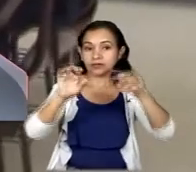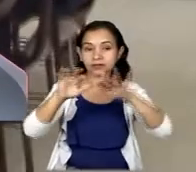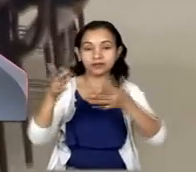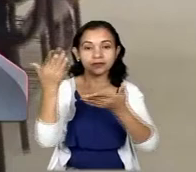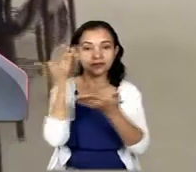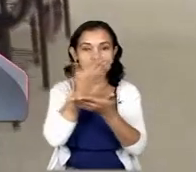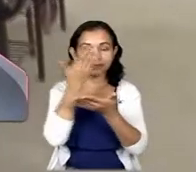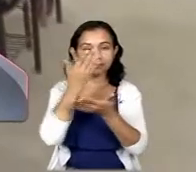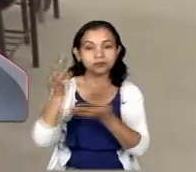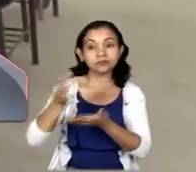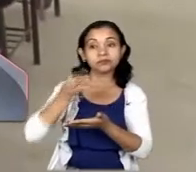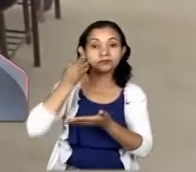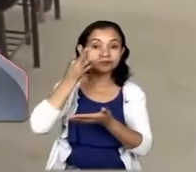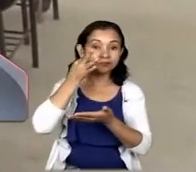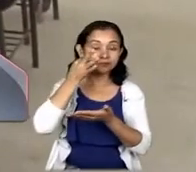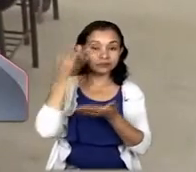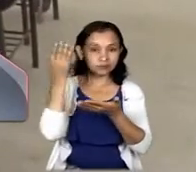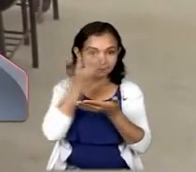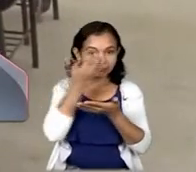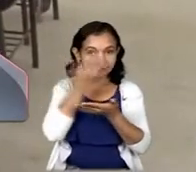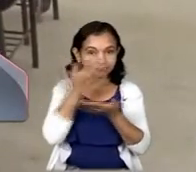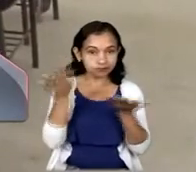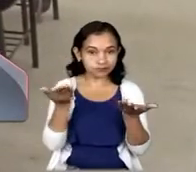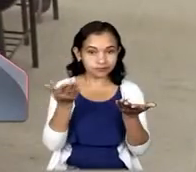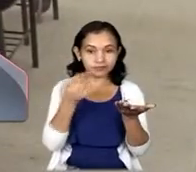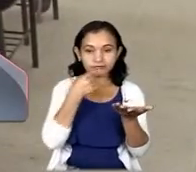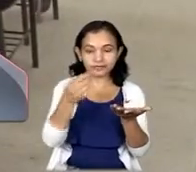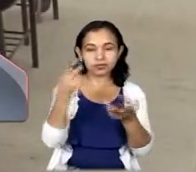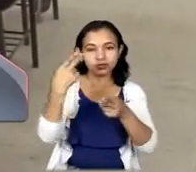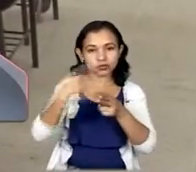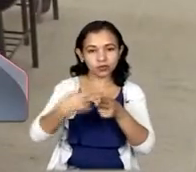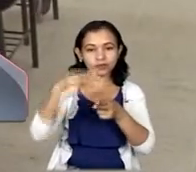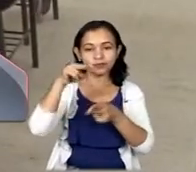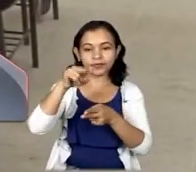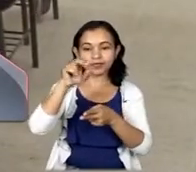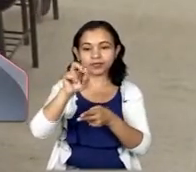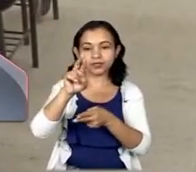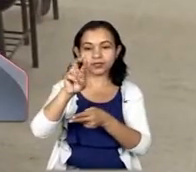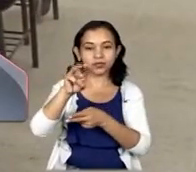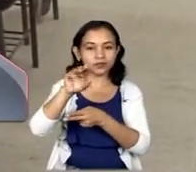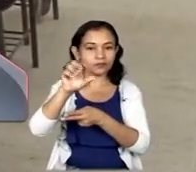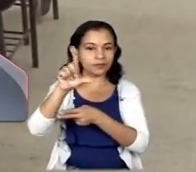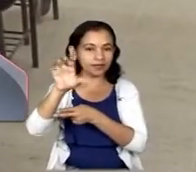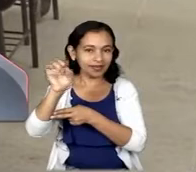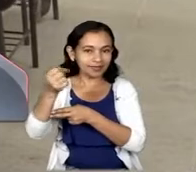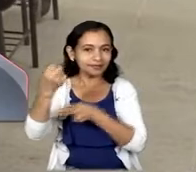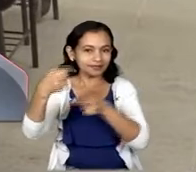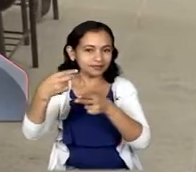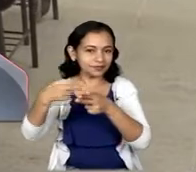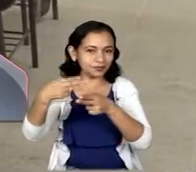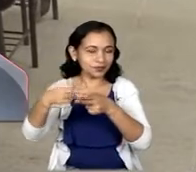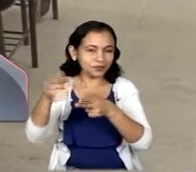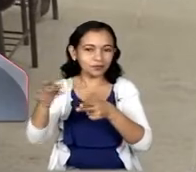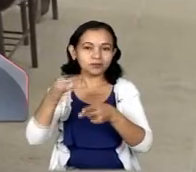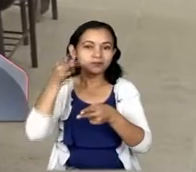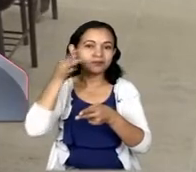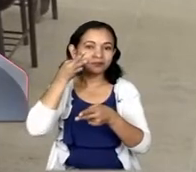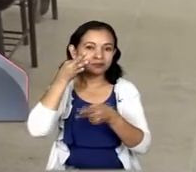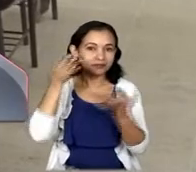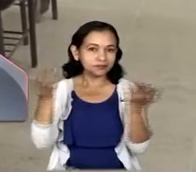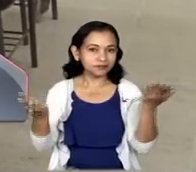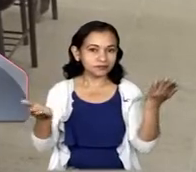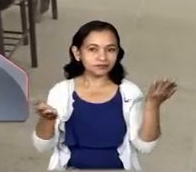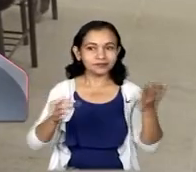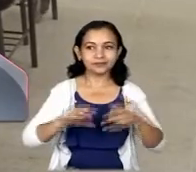para precisamente ser maestra y maestro, se les denomina escuelas normales. Ah, pues sí, claro. Porque también es decir, no es que